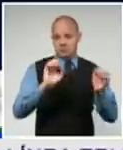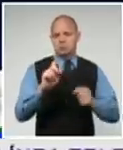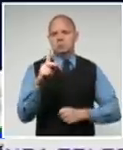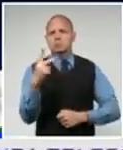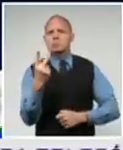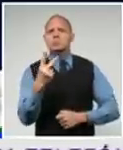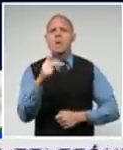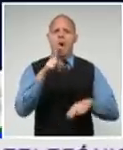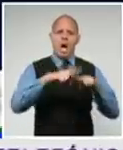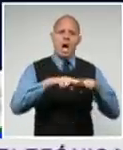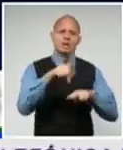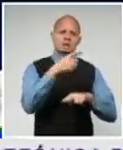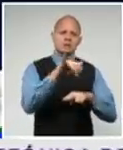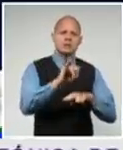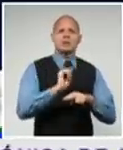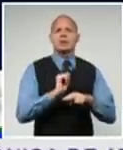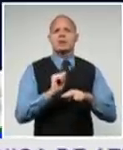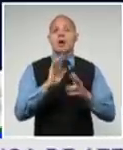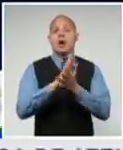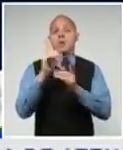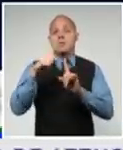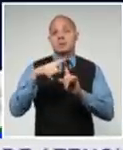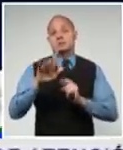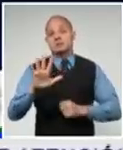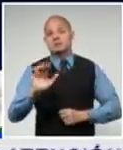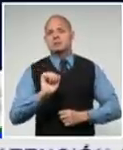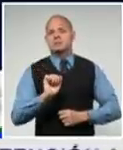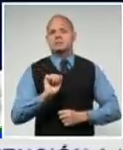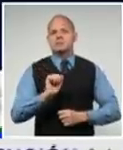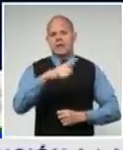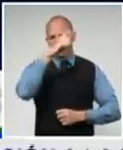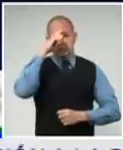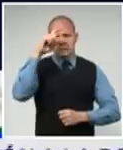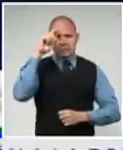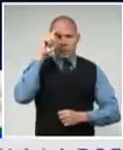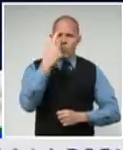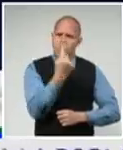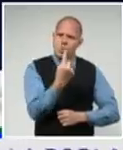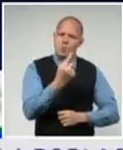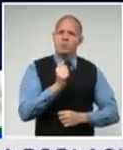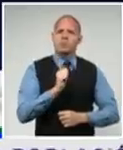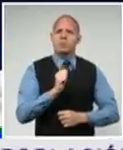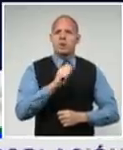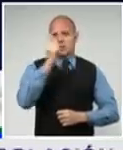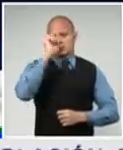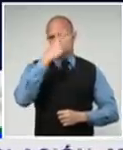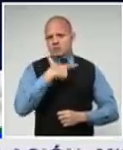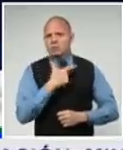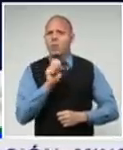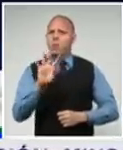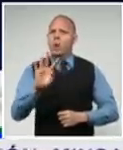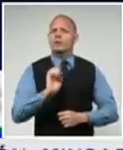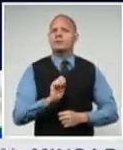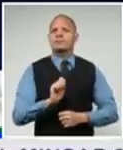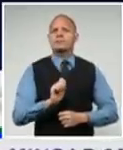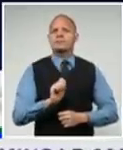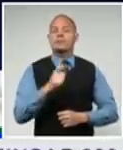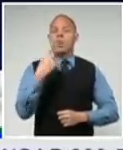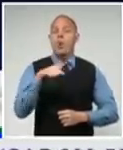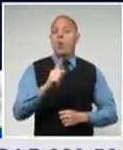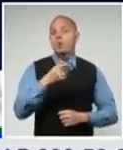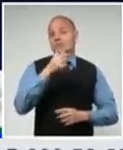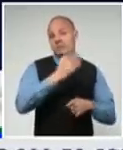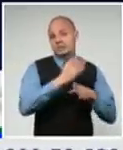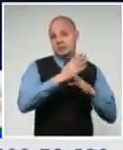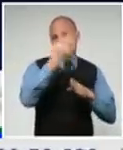16, de Matanza 5, de Santi Espíritu 1, de Ciego de Ávila 4 y de Santiago de